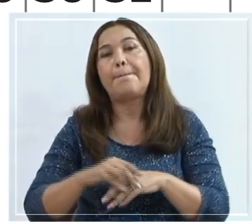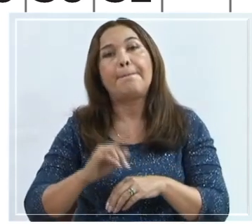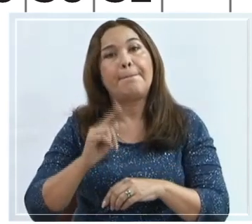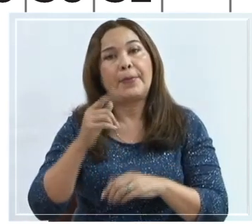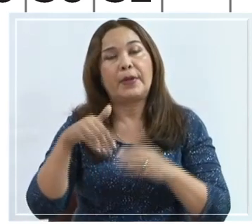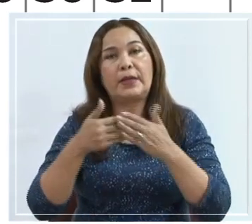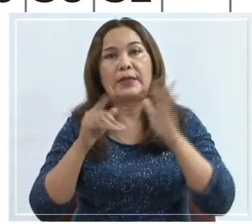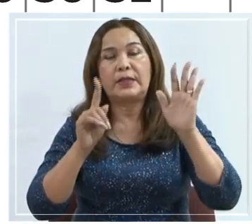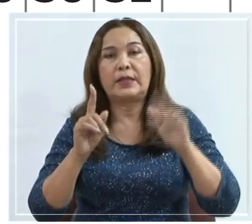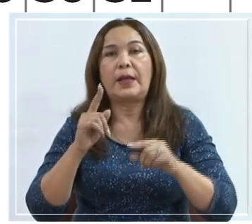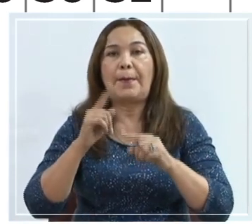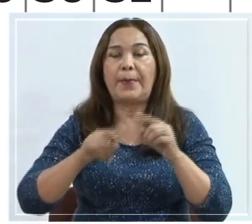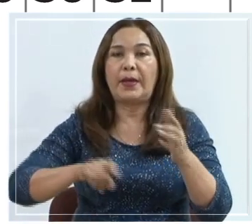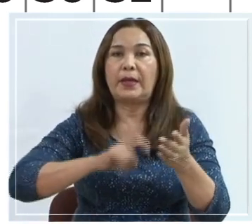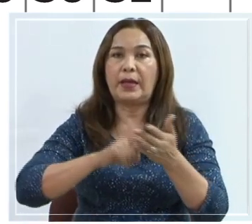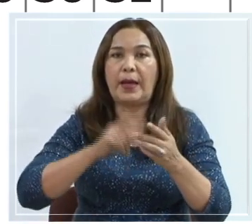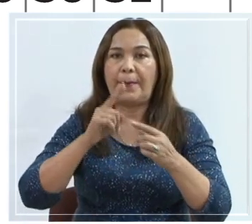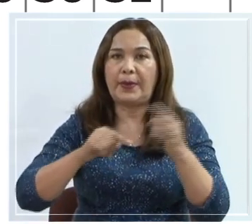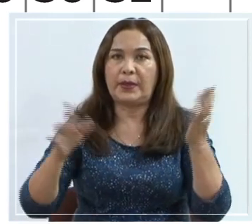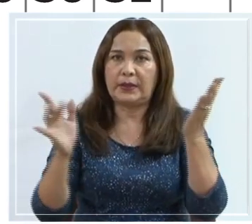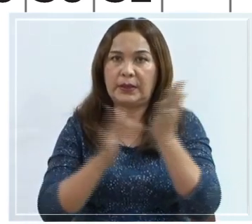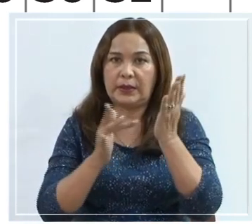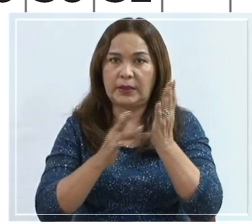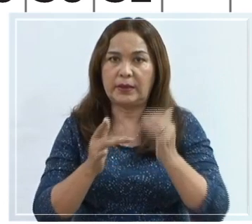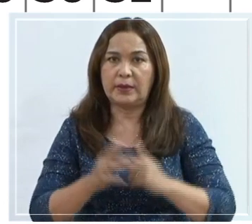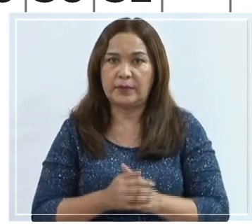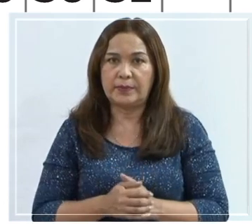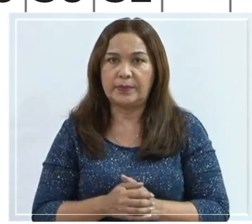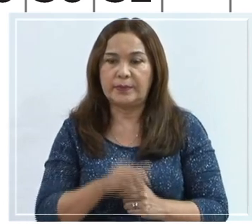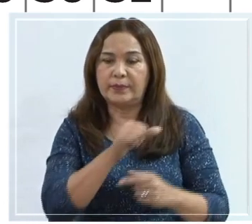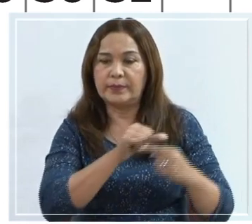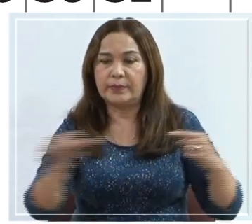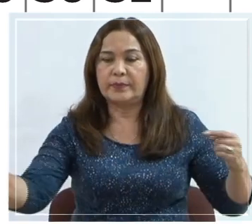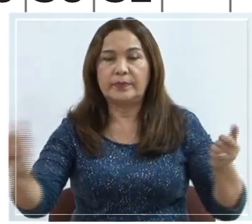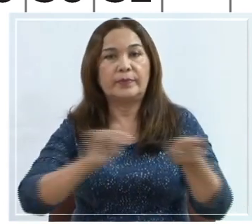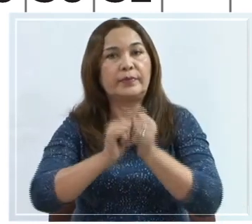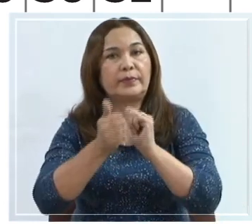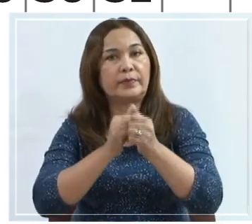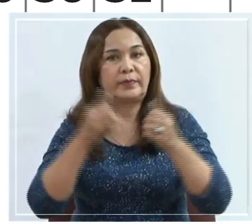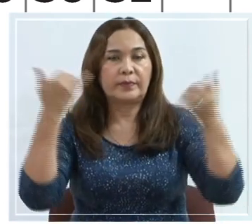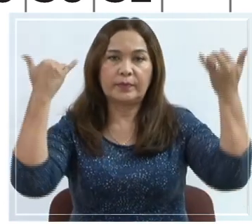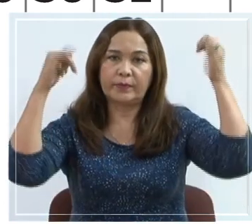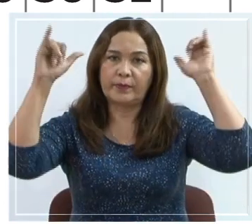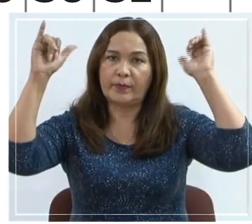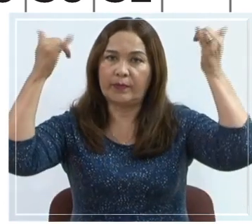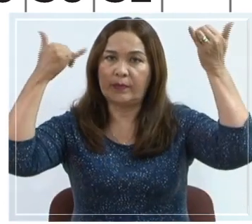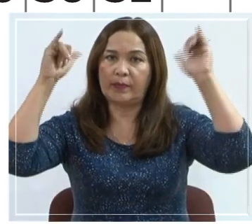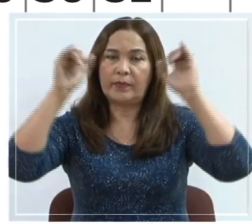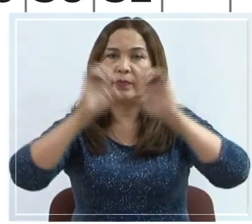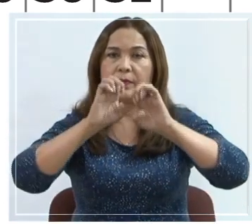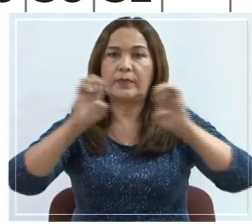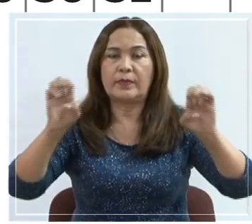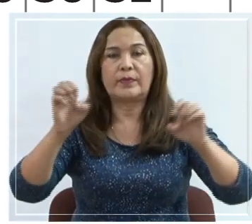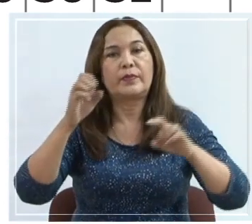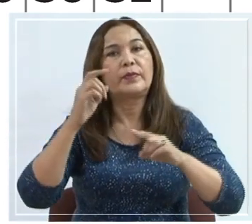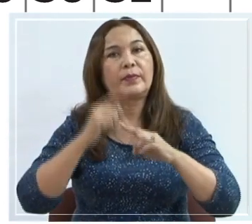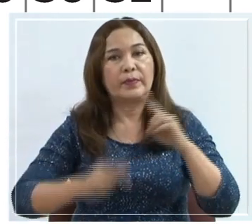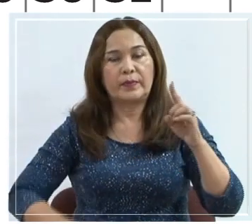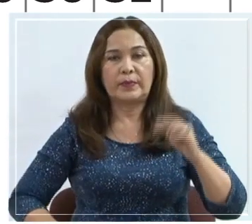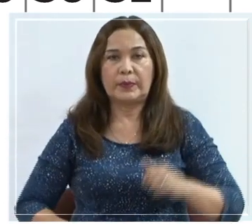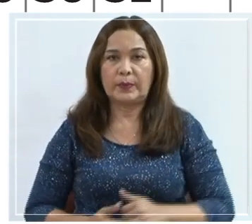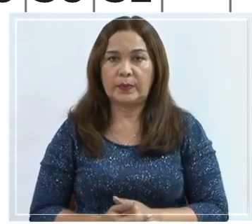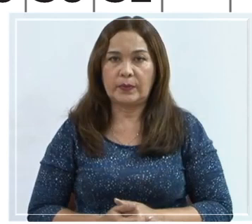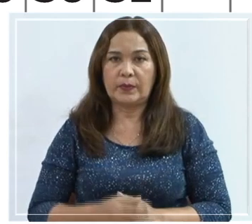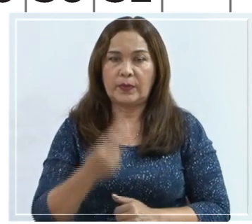media general y media técnica semana del deporte y la recreación en educación media